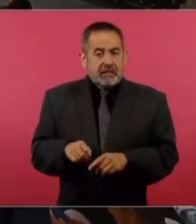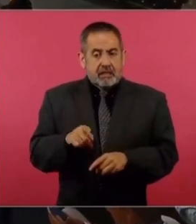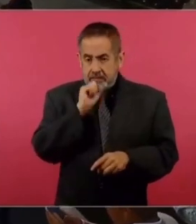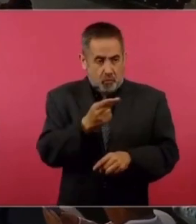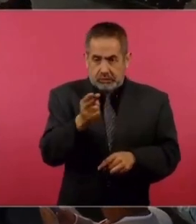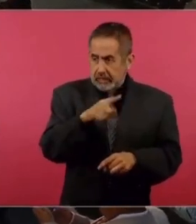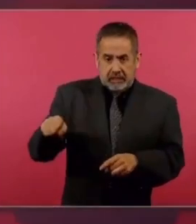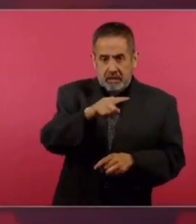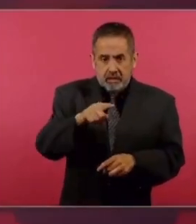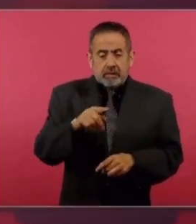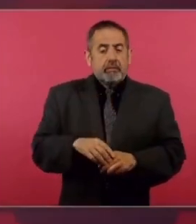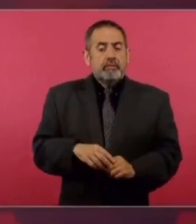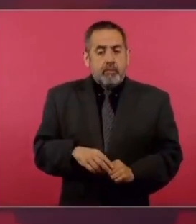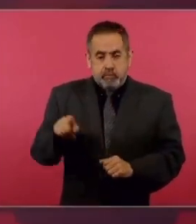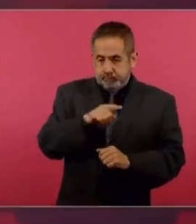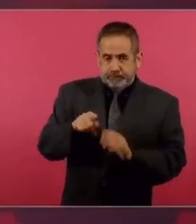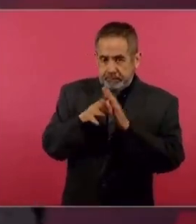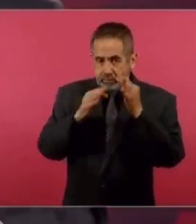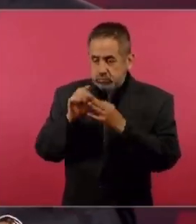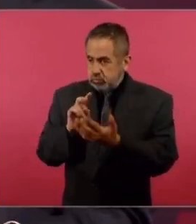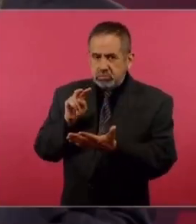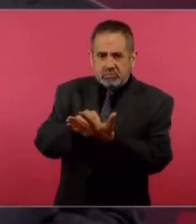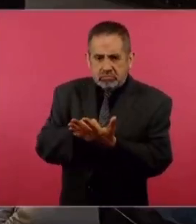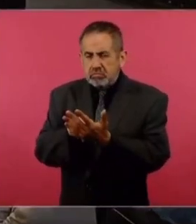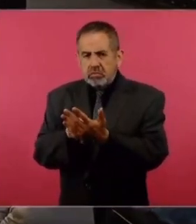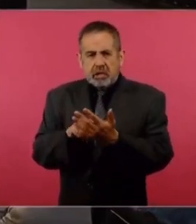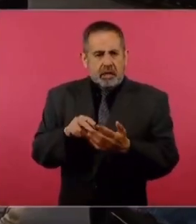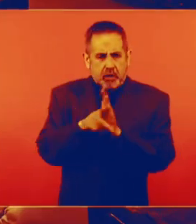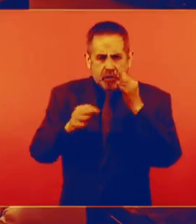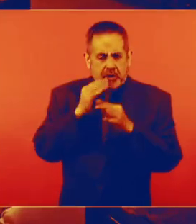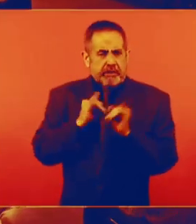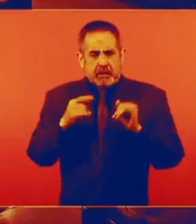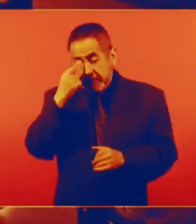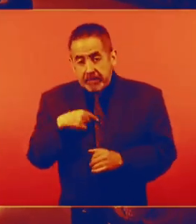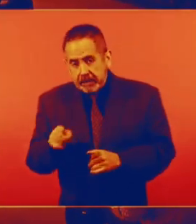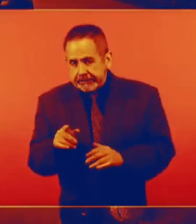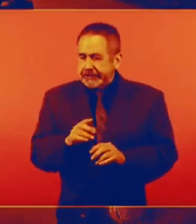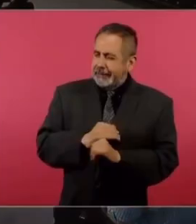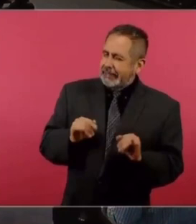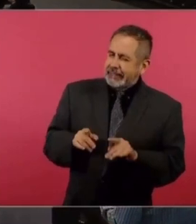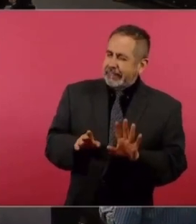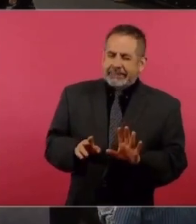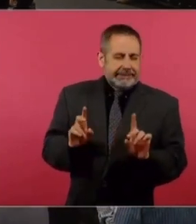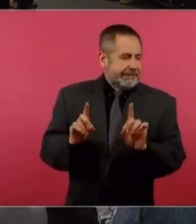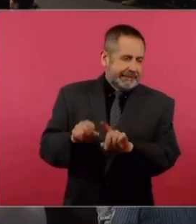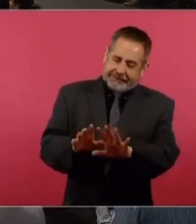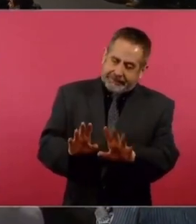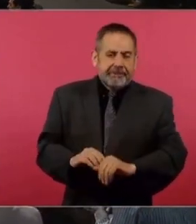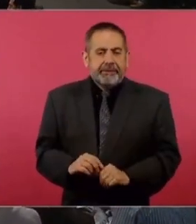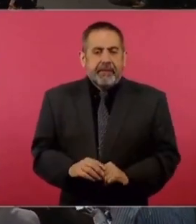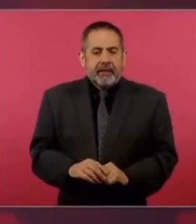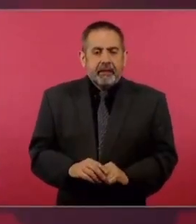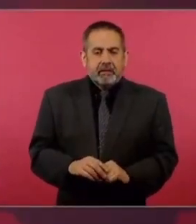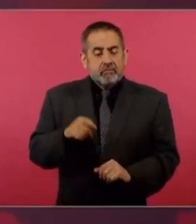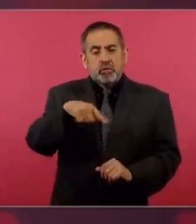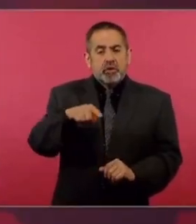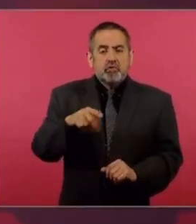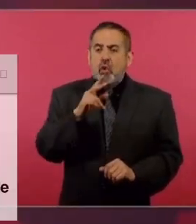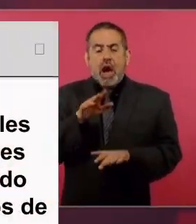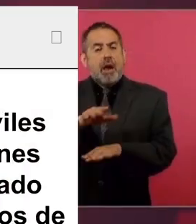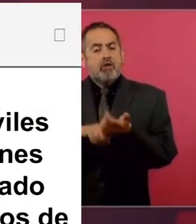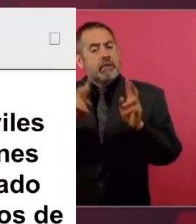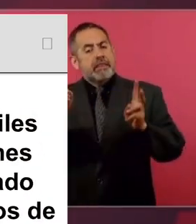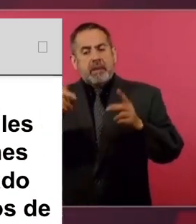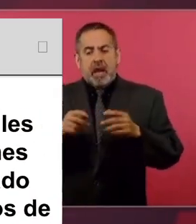Incluso ustedes, que hacen un periodismo independiente, para mí, entre comillas, no tratan el